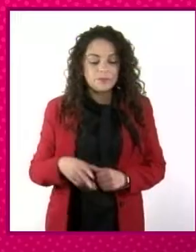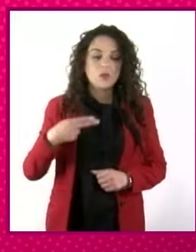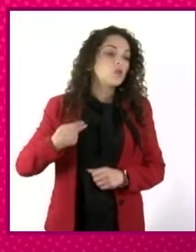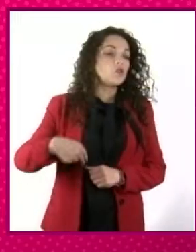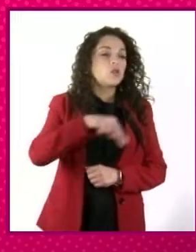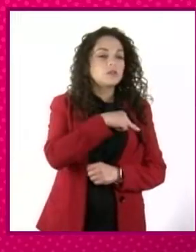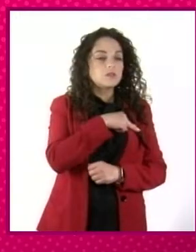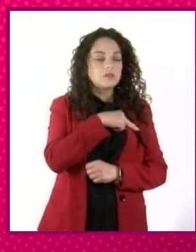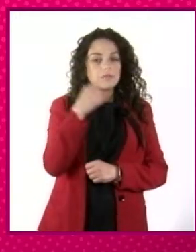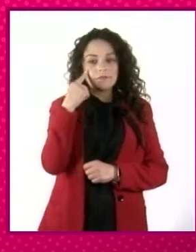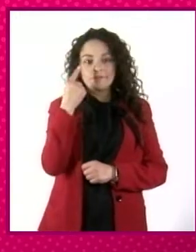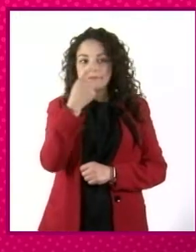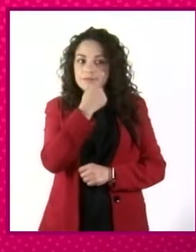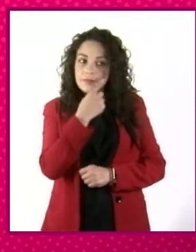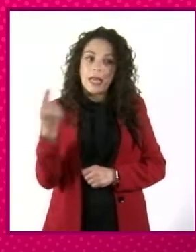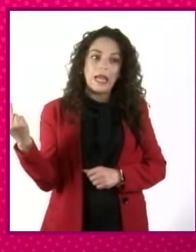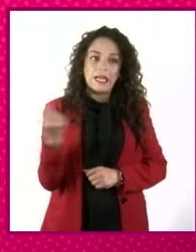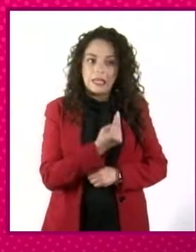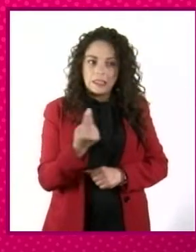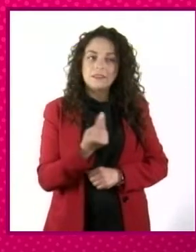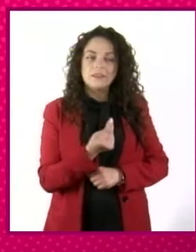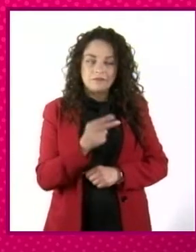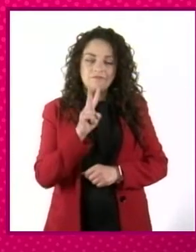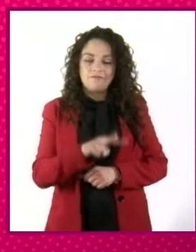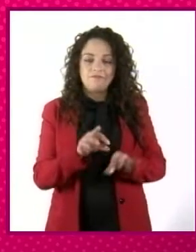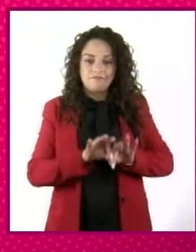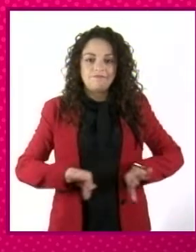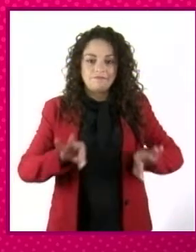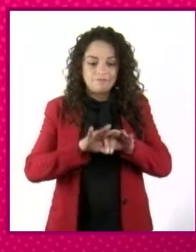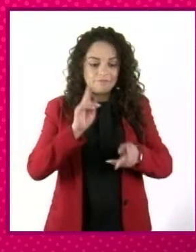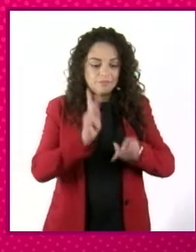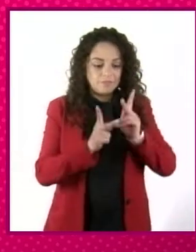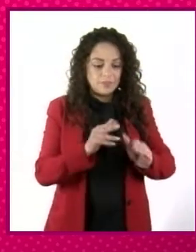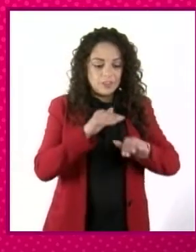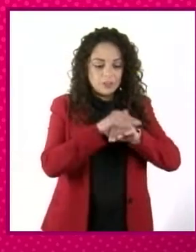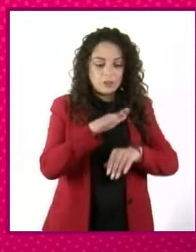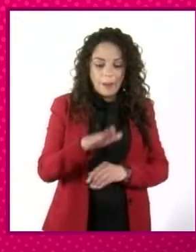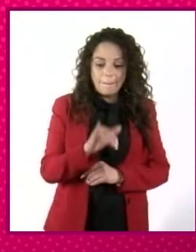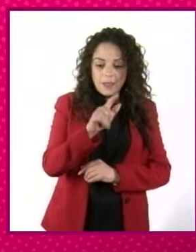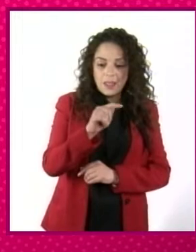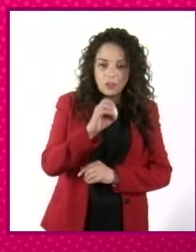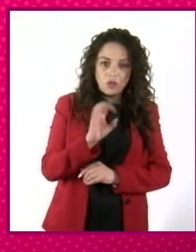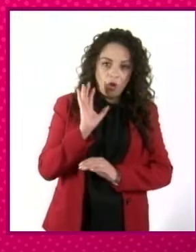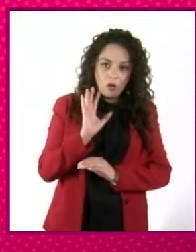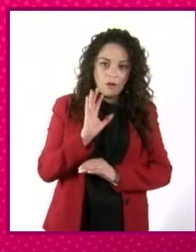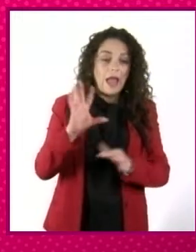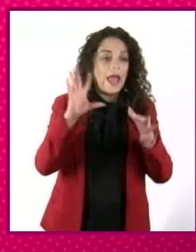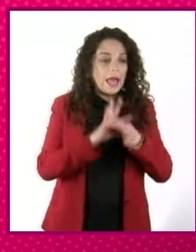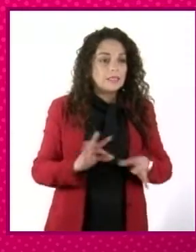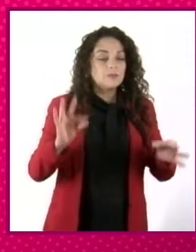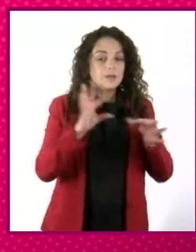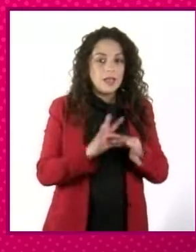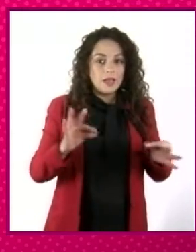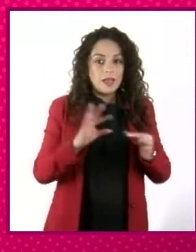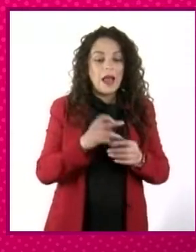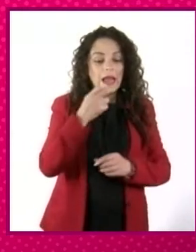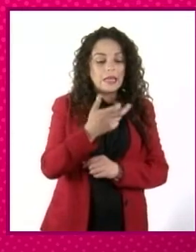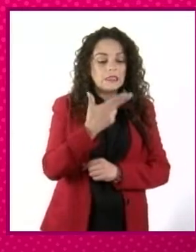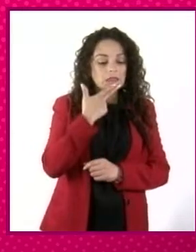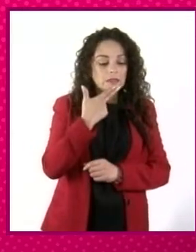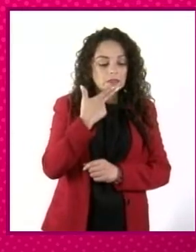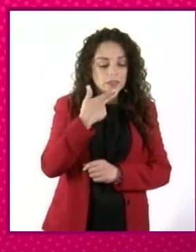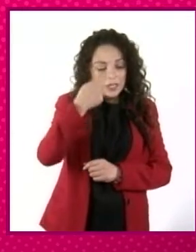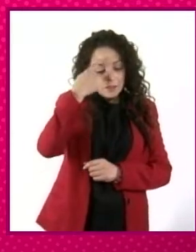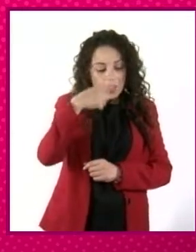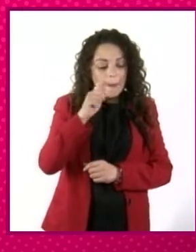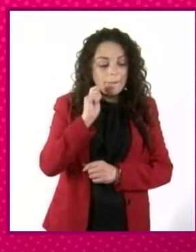veamos necesario hablar de esos mitos en su justa dimensión y en su lugar y explicándolos, sirve como pie